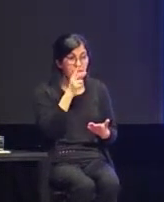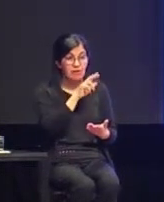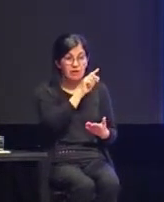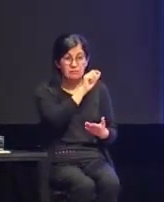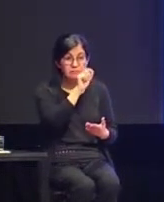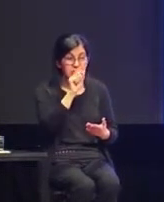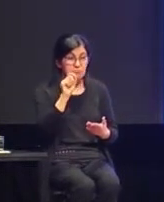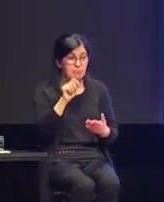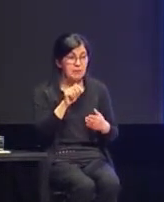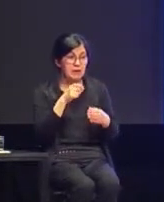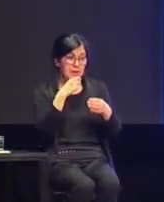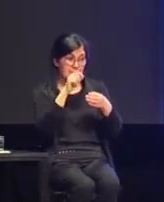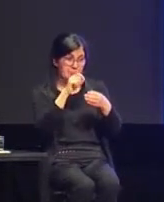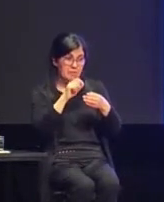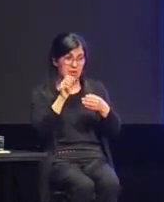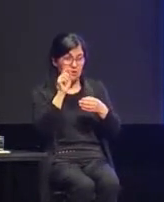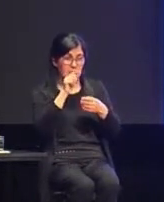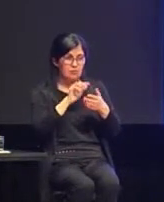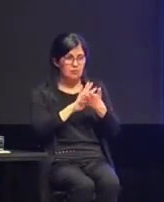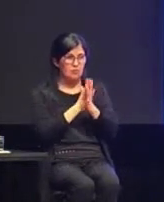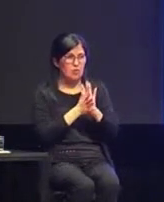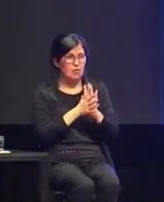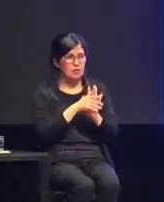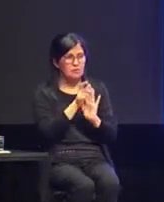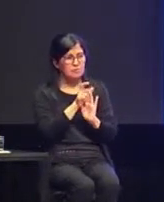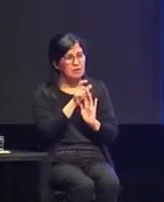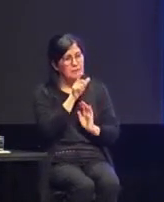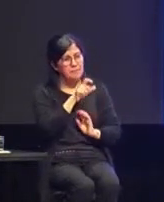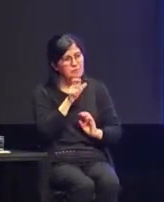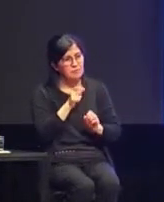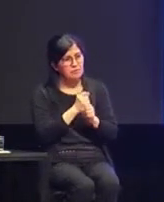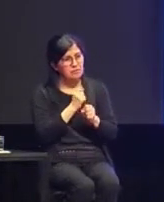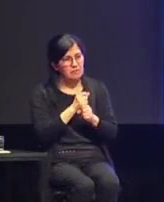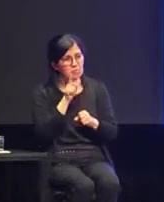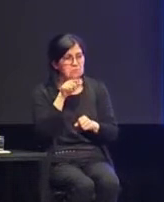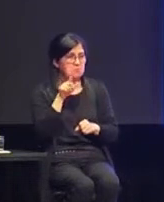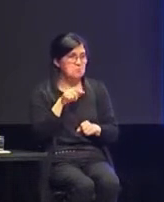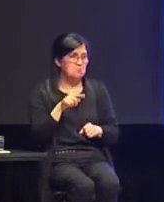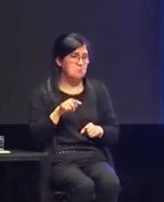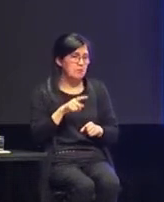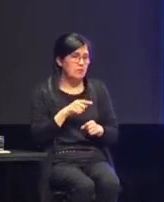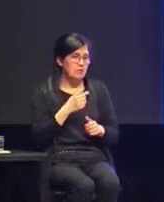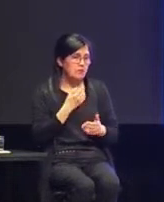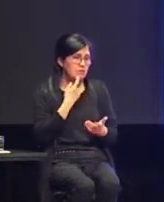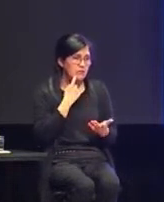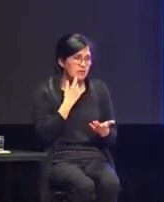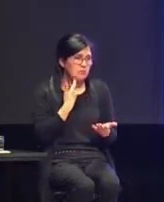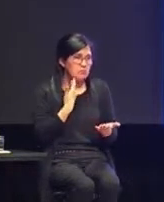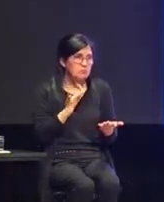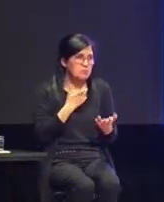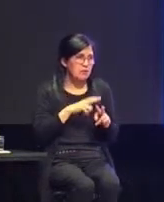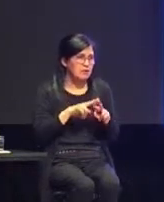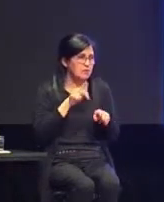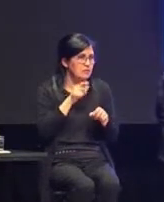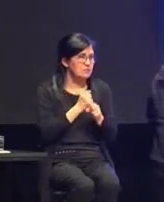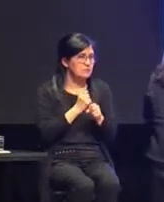7, 15, 21, círculo, círculo, y nadie se pregunta por qué está en círculo, esa es omisión.